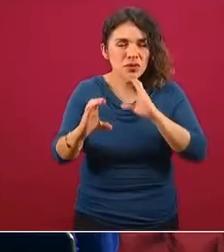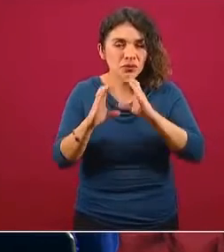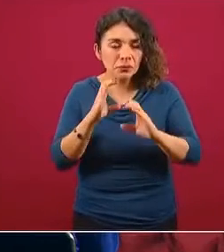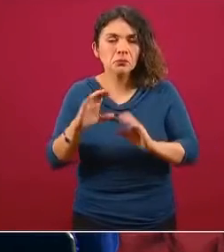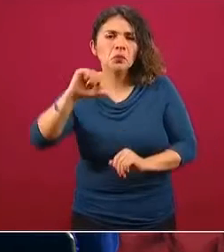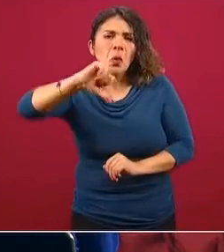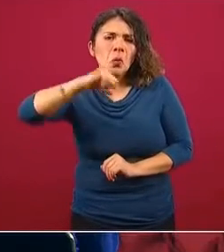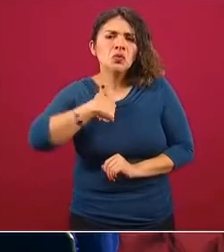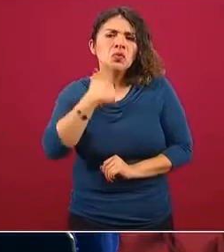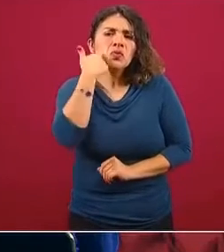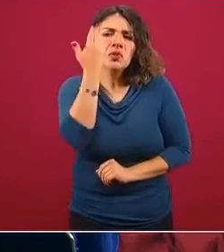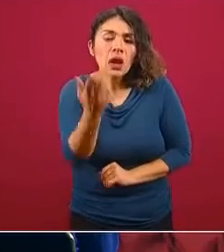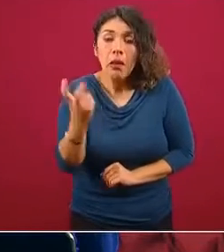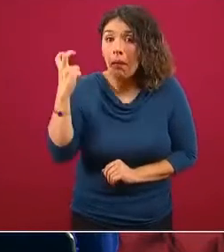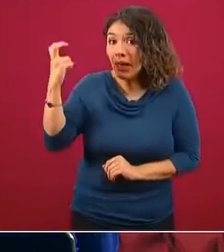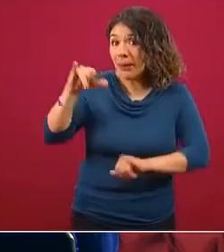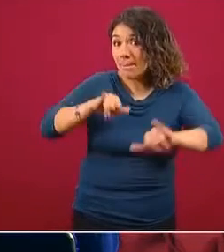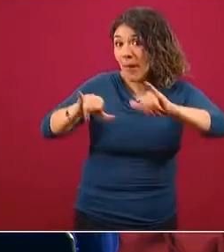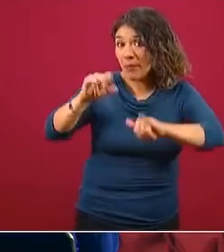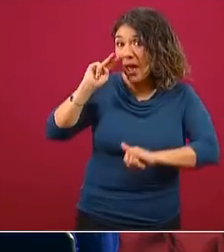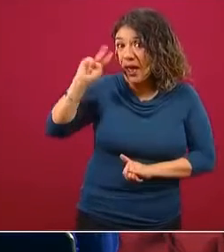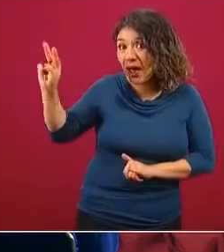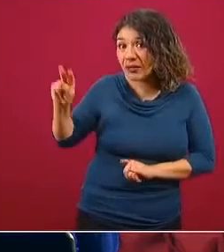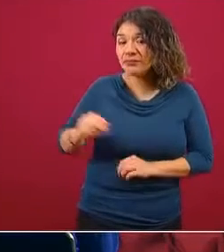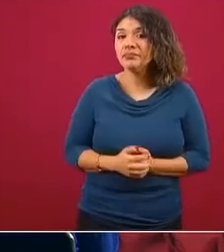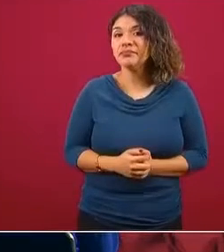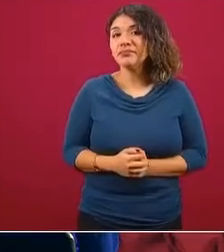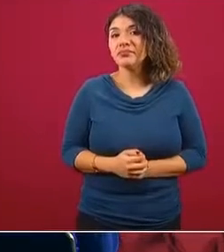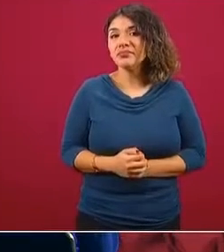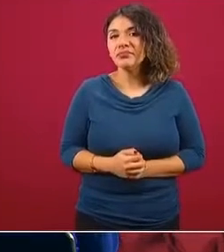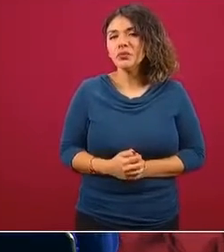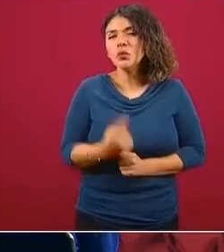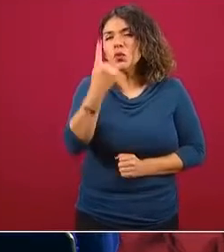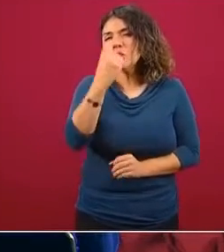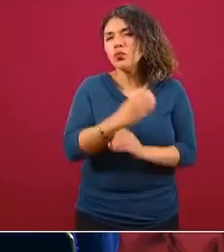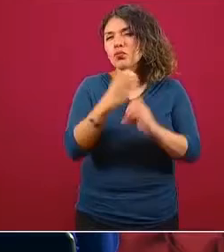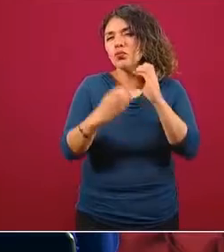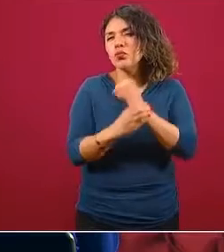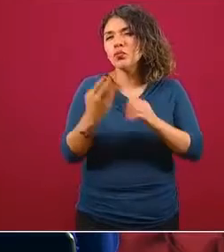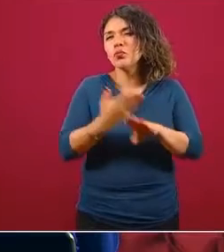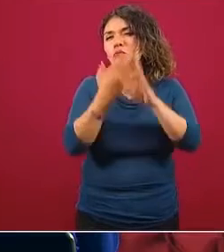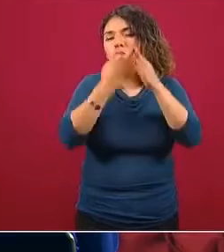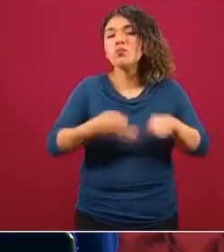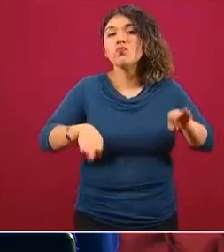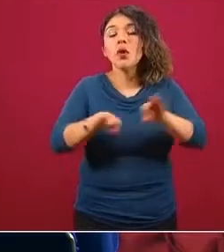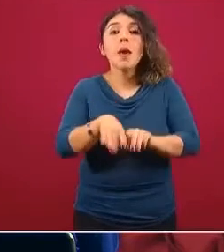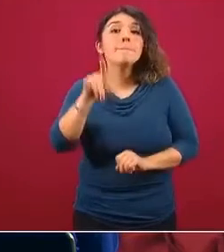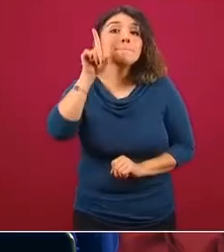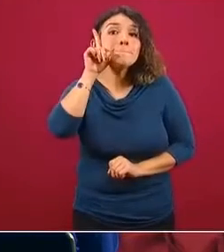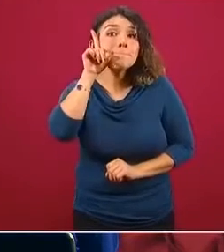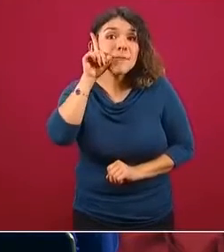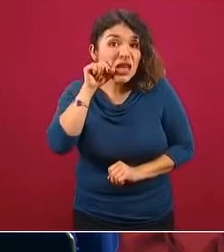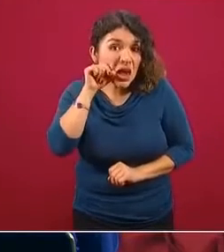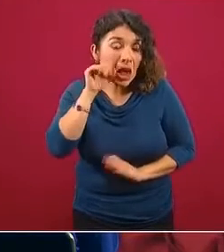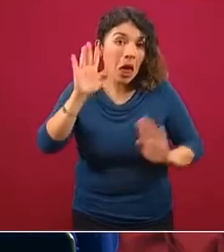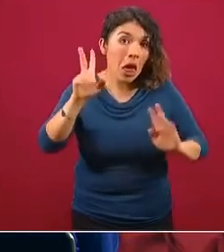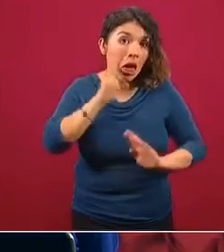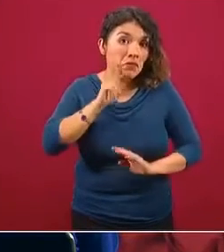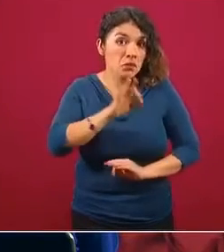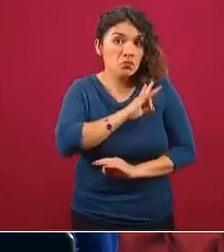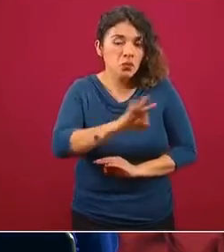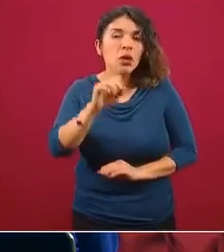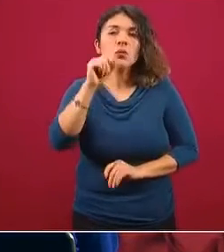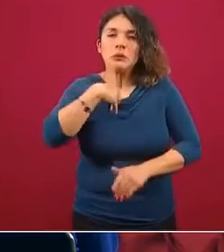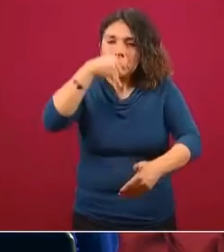Y hoy queremos, con este mapa, comentar un punto muy específico que mañana, si es posible, entraremos